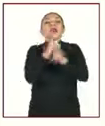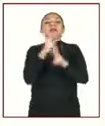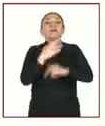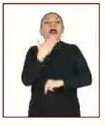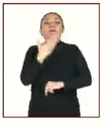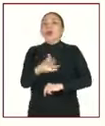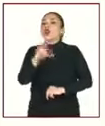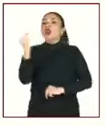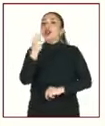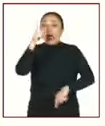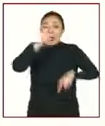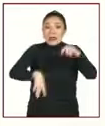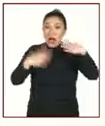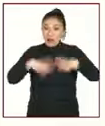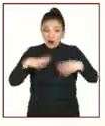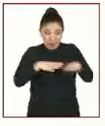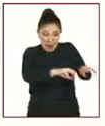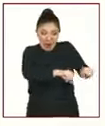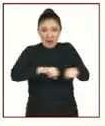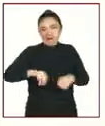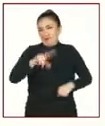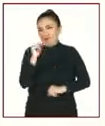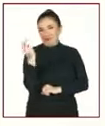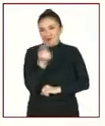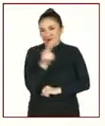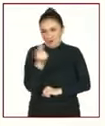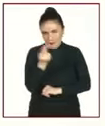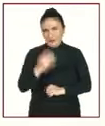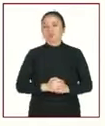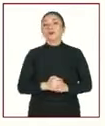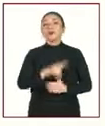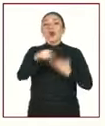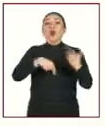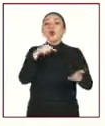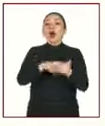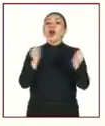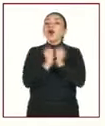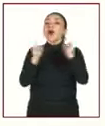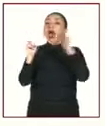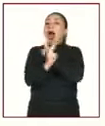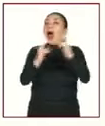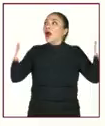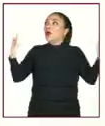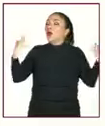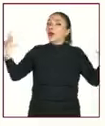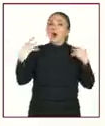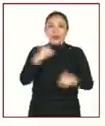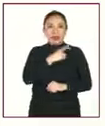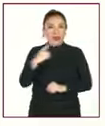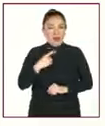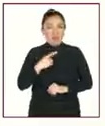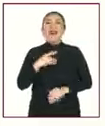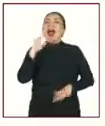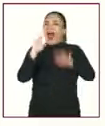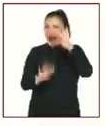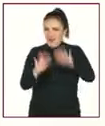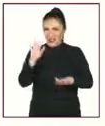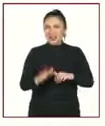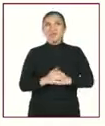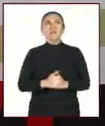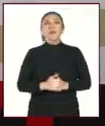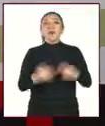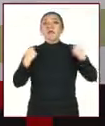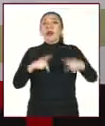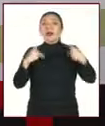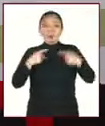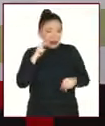aflojar toda la ropa. Claro. Mantener la zona ventilada. Muchas veces cuando hay una situación llega toda la gente a